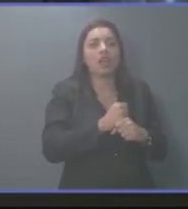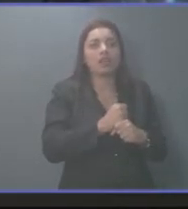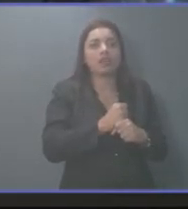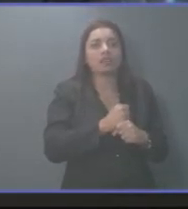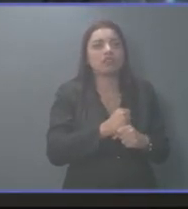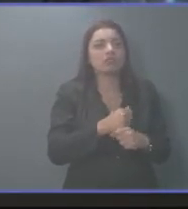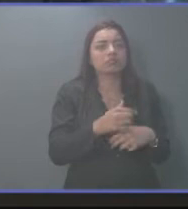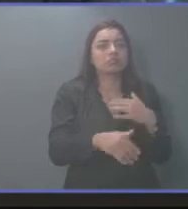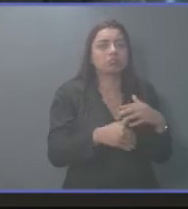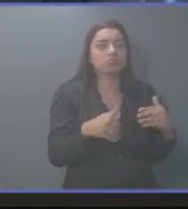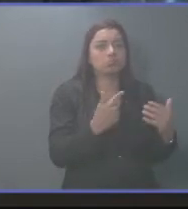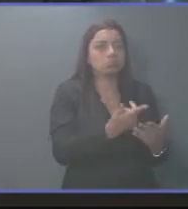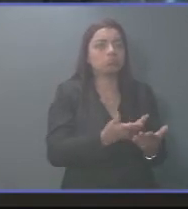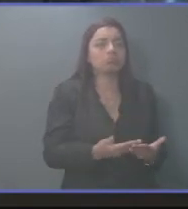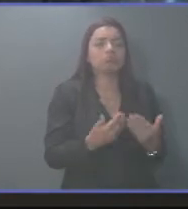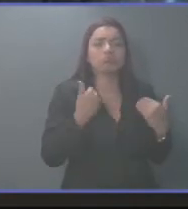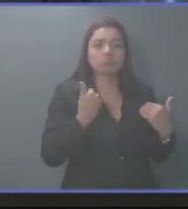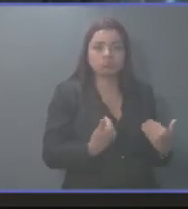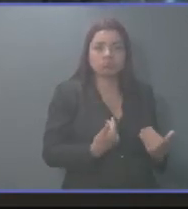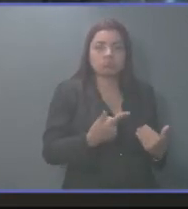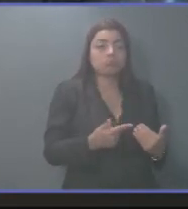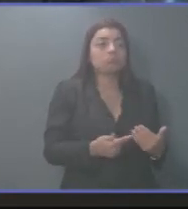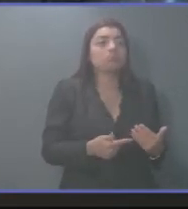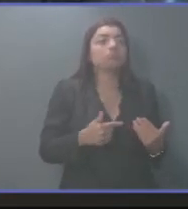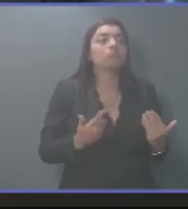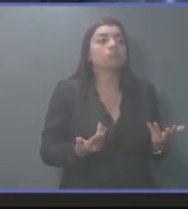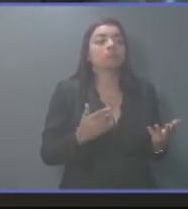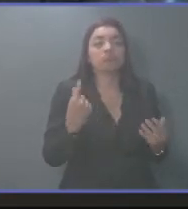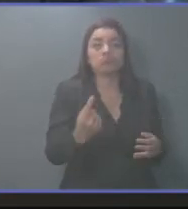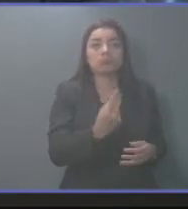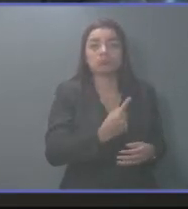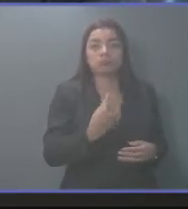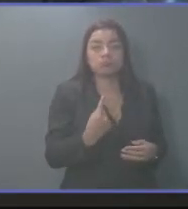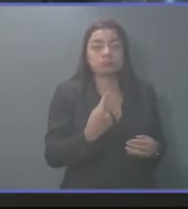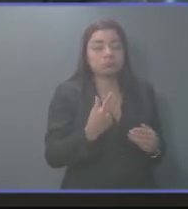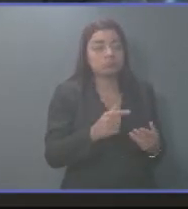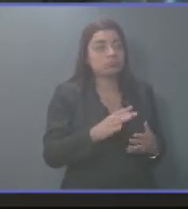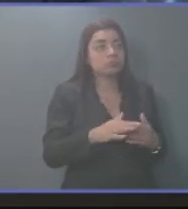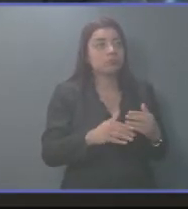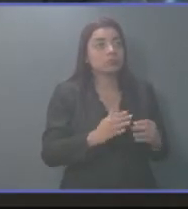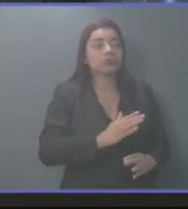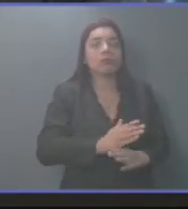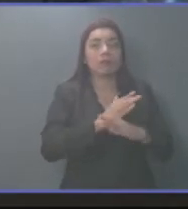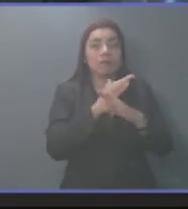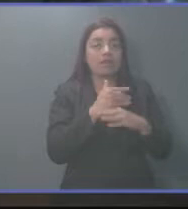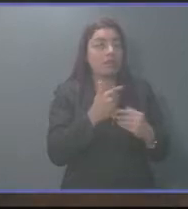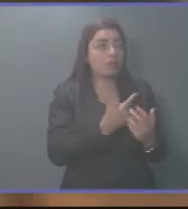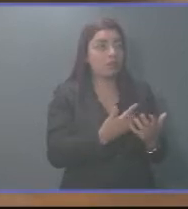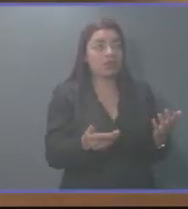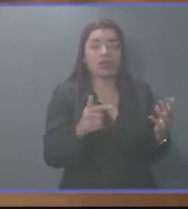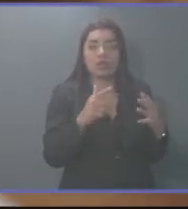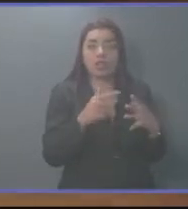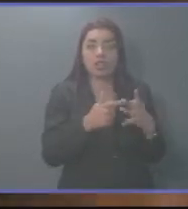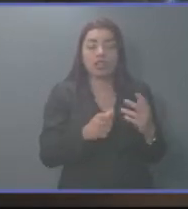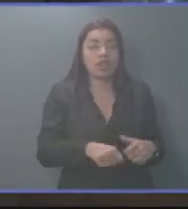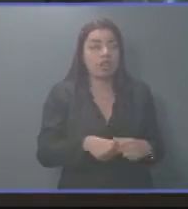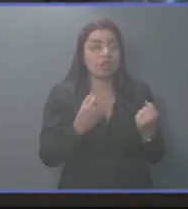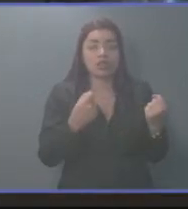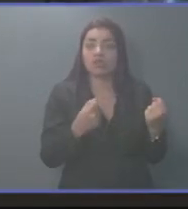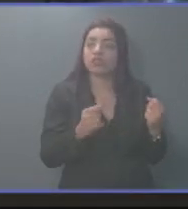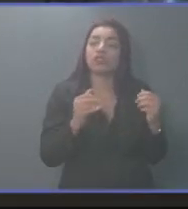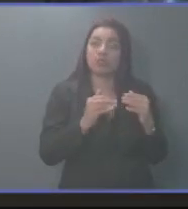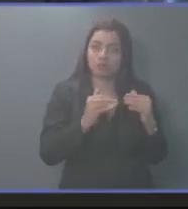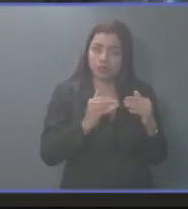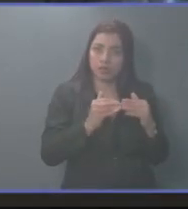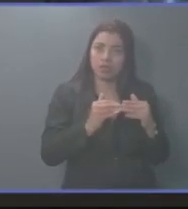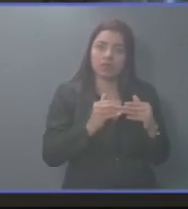libre ejercicio de los derechos y las libertades de las personas, prevenir y combatir toda clase de delitos, así